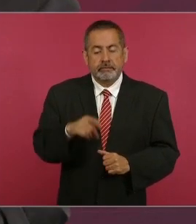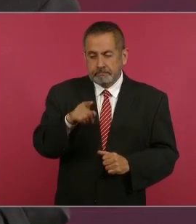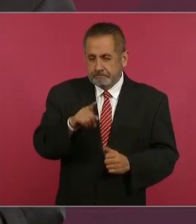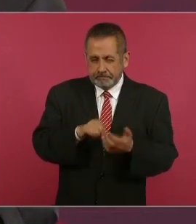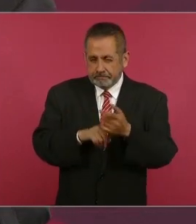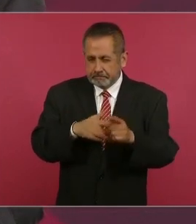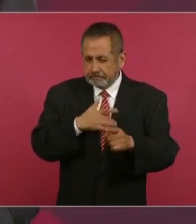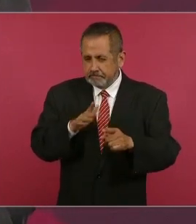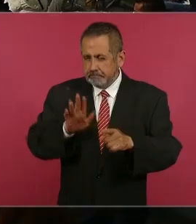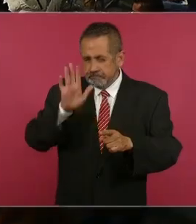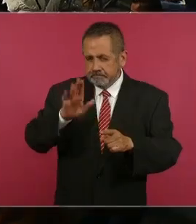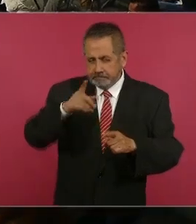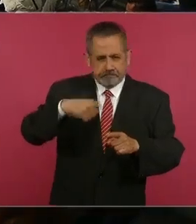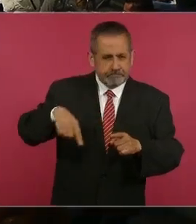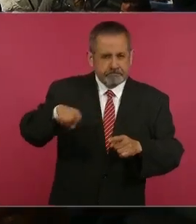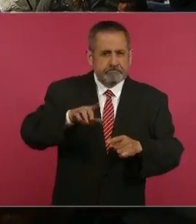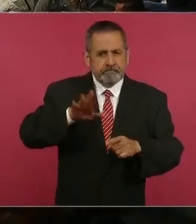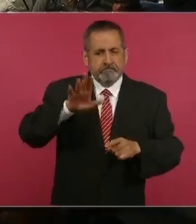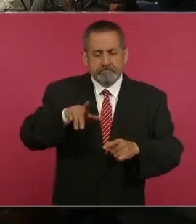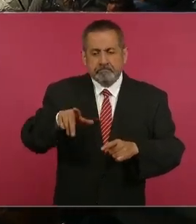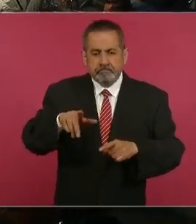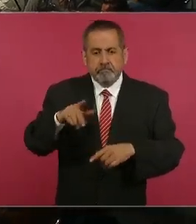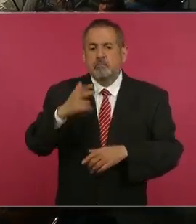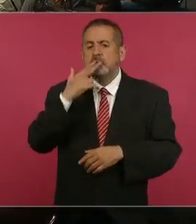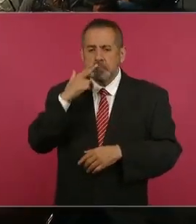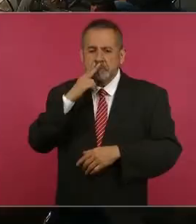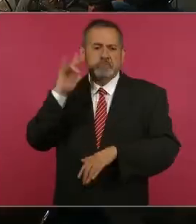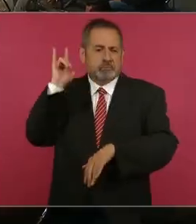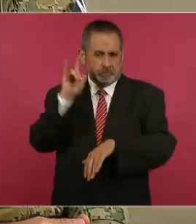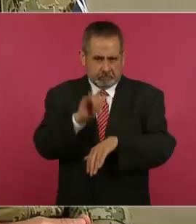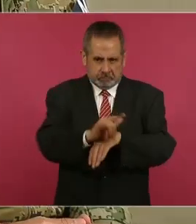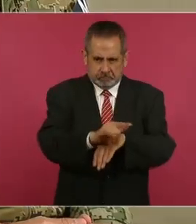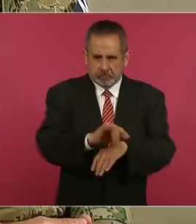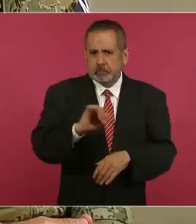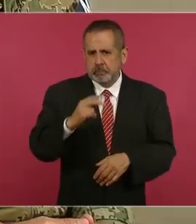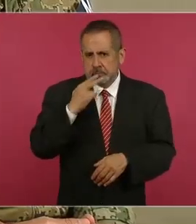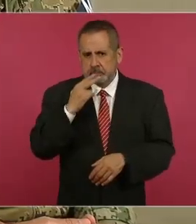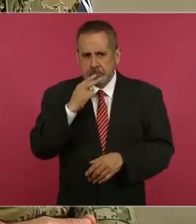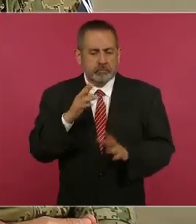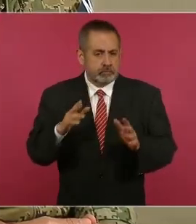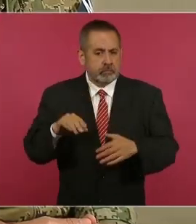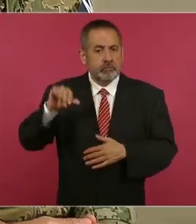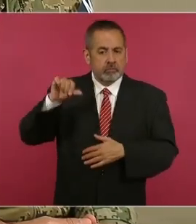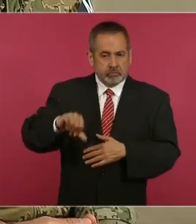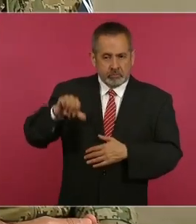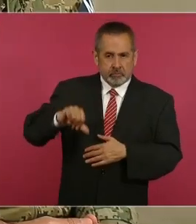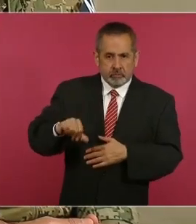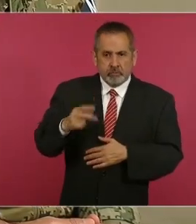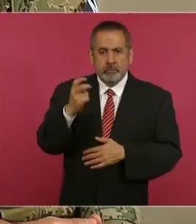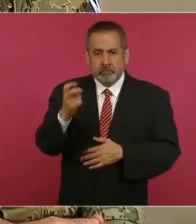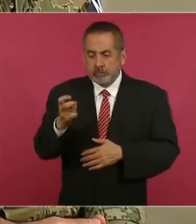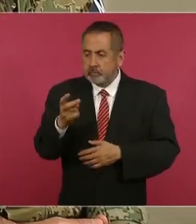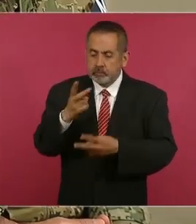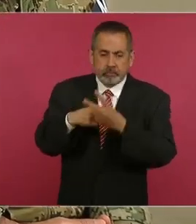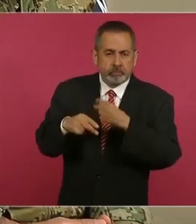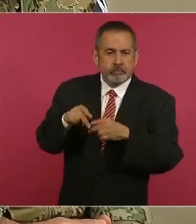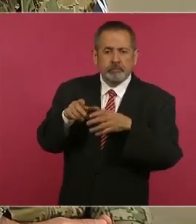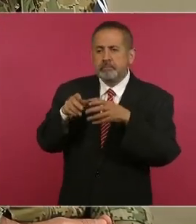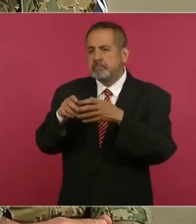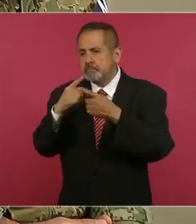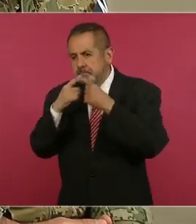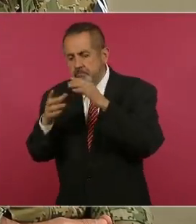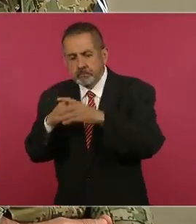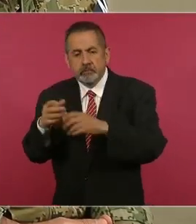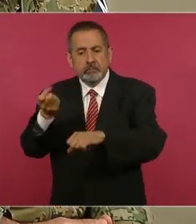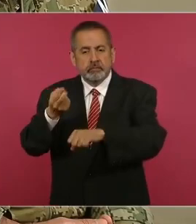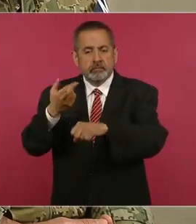al parecer la pista se puede utilizar. Entonces, hoy, por eso están allá